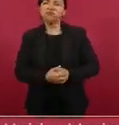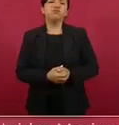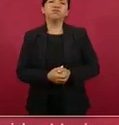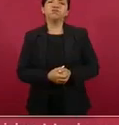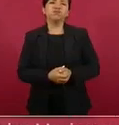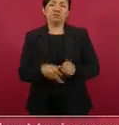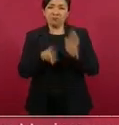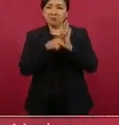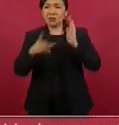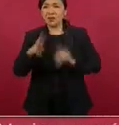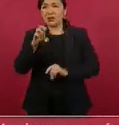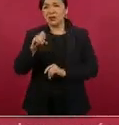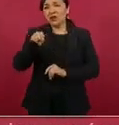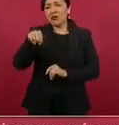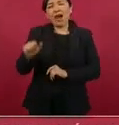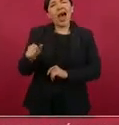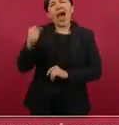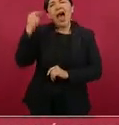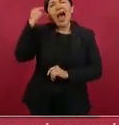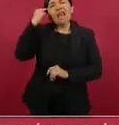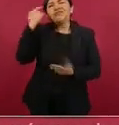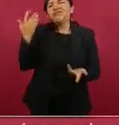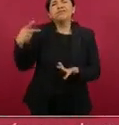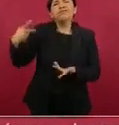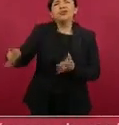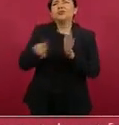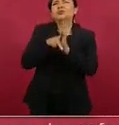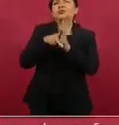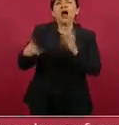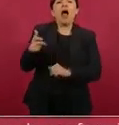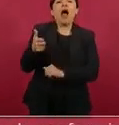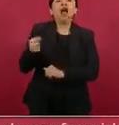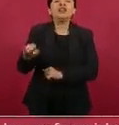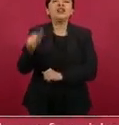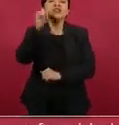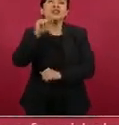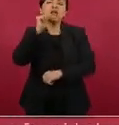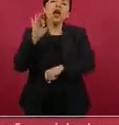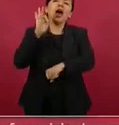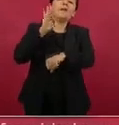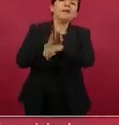el Reforma, que es un periódico que defiende